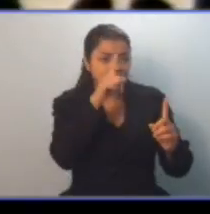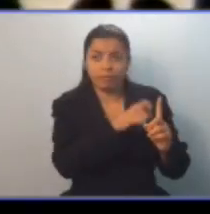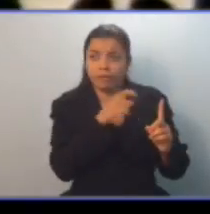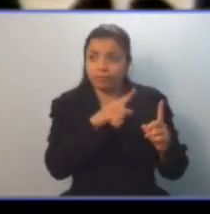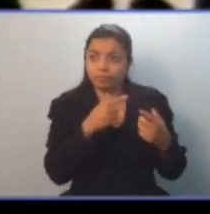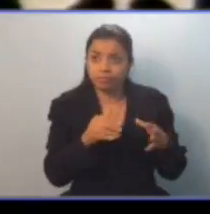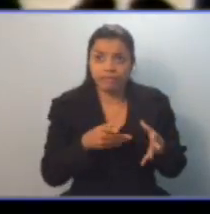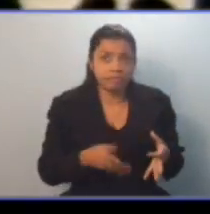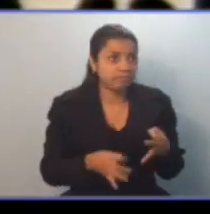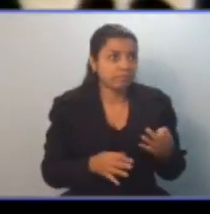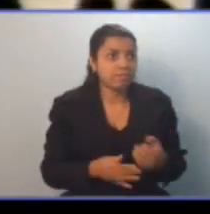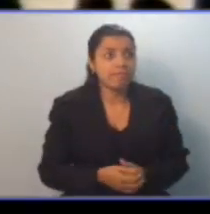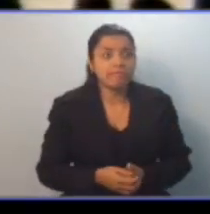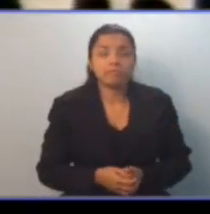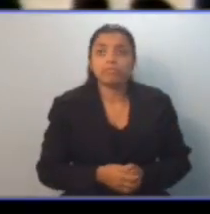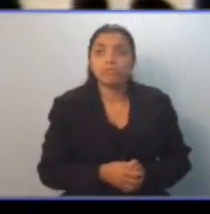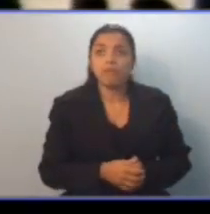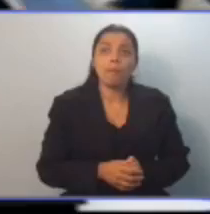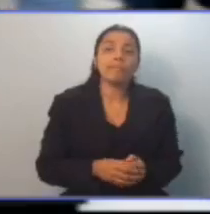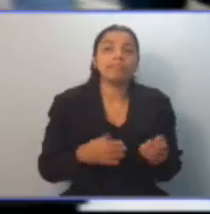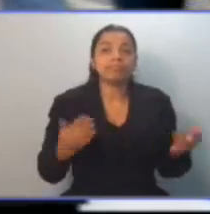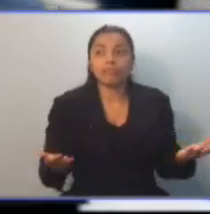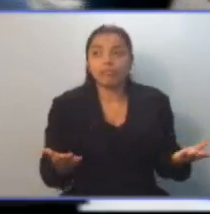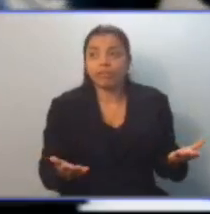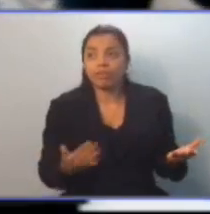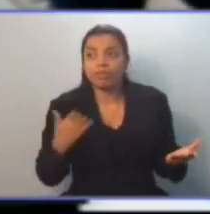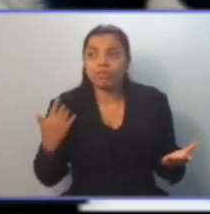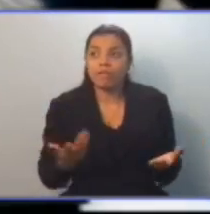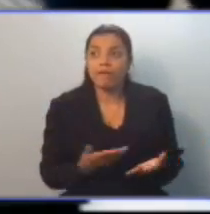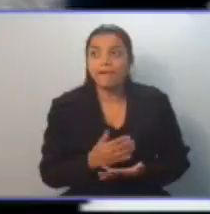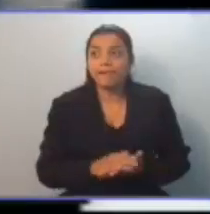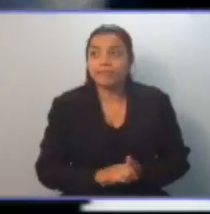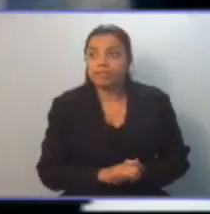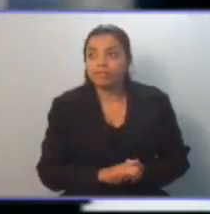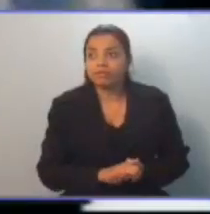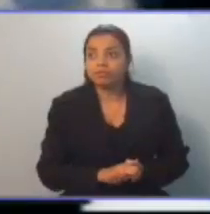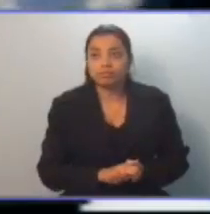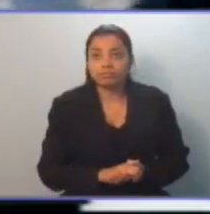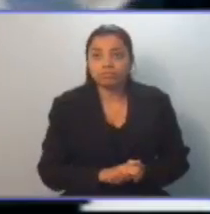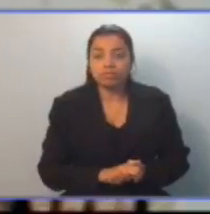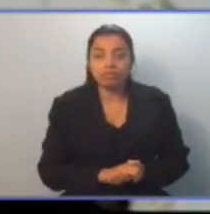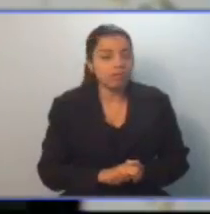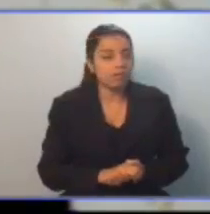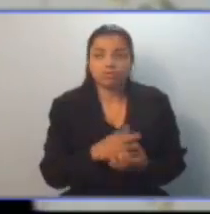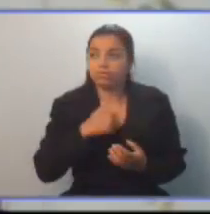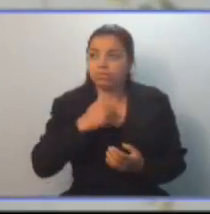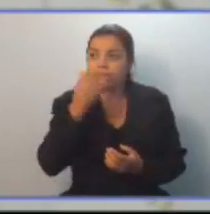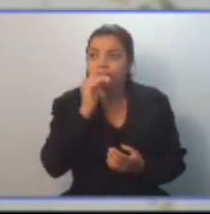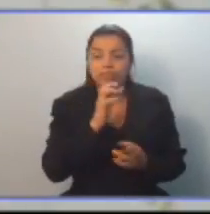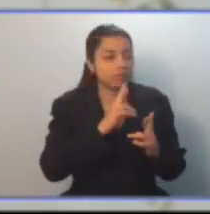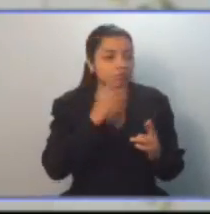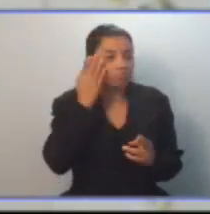forma porque no andamos. Sí, no sabría decir cuál se